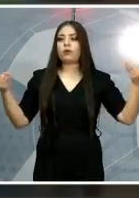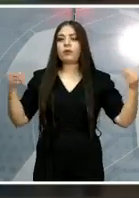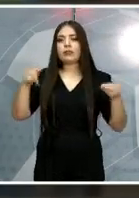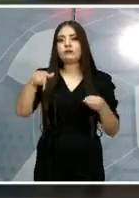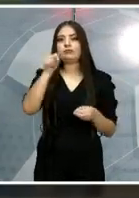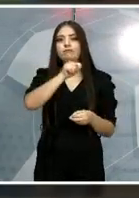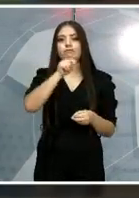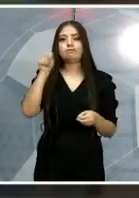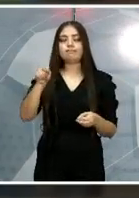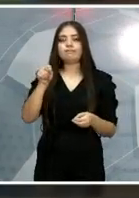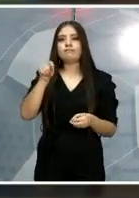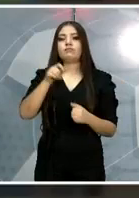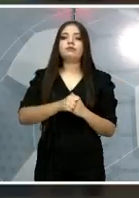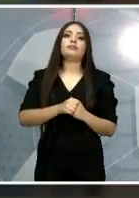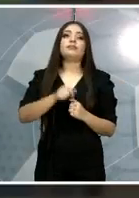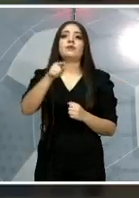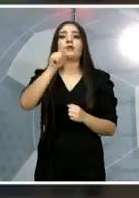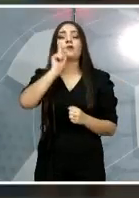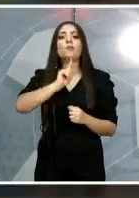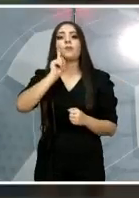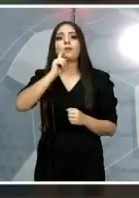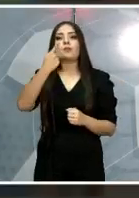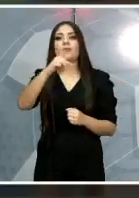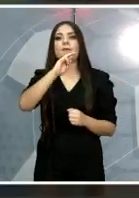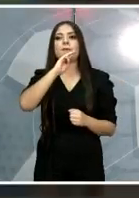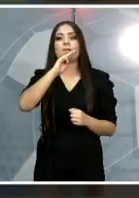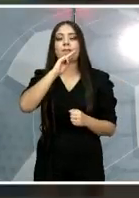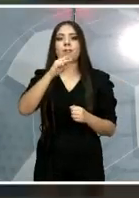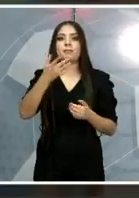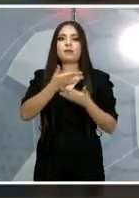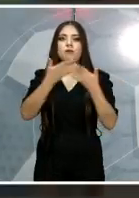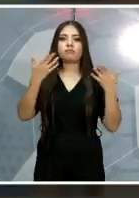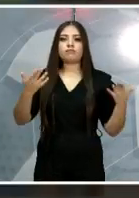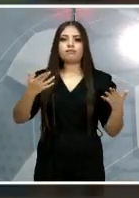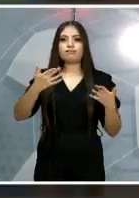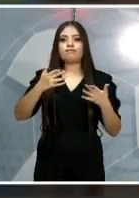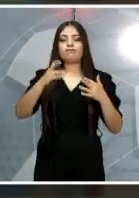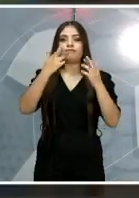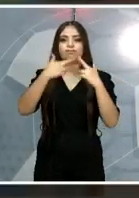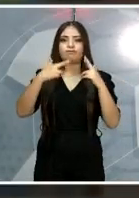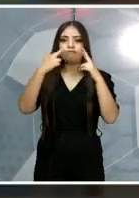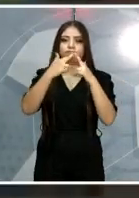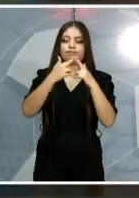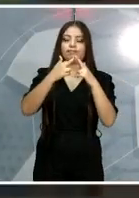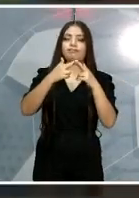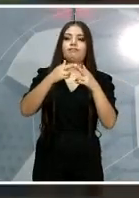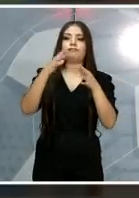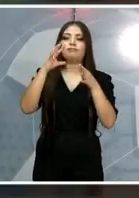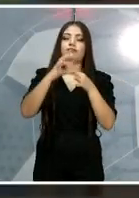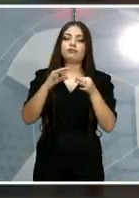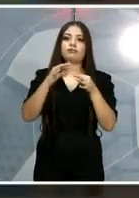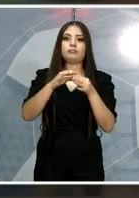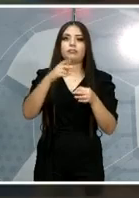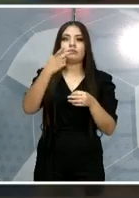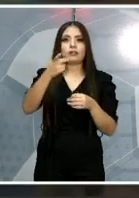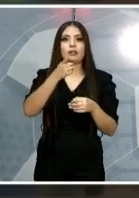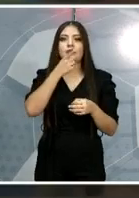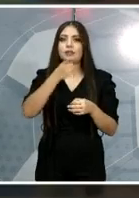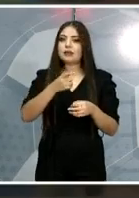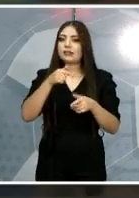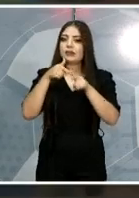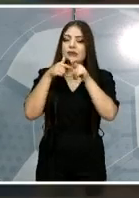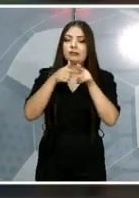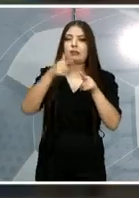la conmemoró con una ceremonia religiosa. Una vez más dejó en claro que no descansará hasta encontrar su hija, pese a